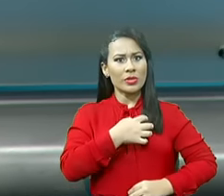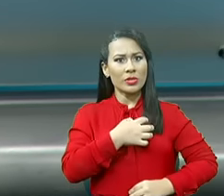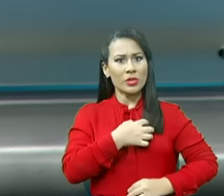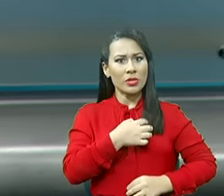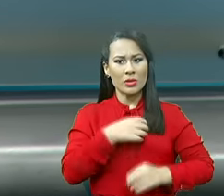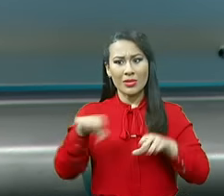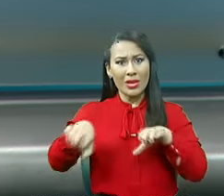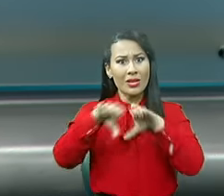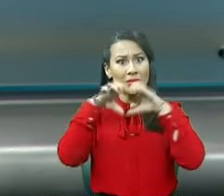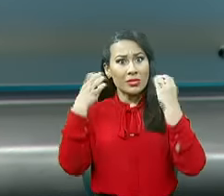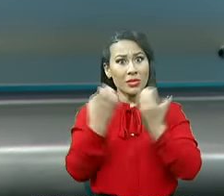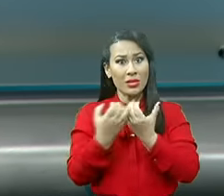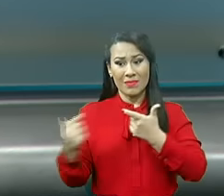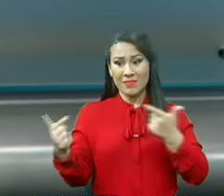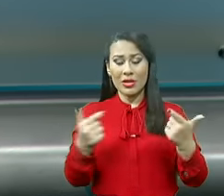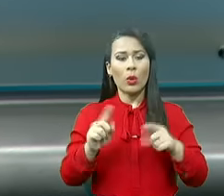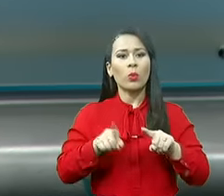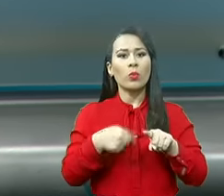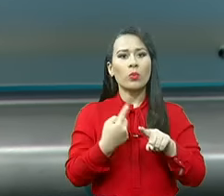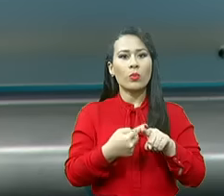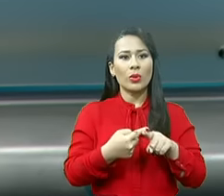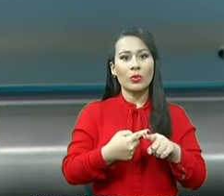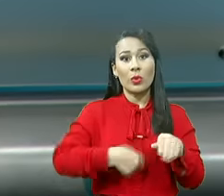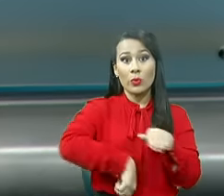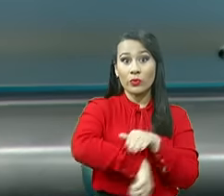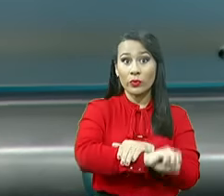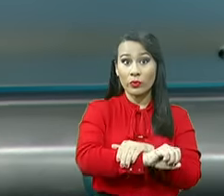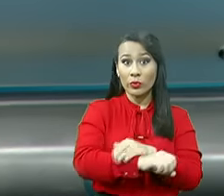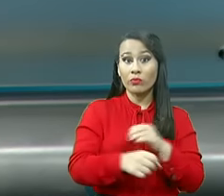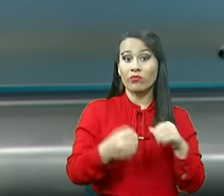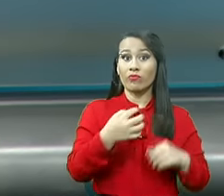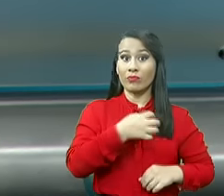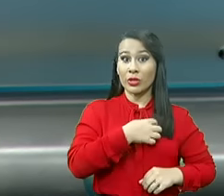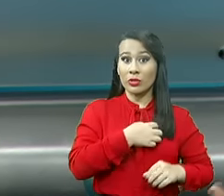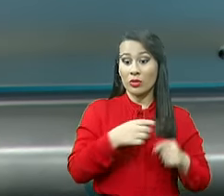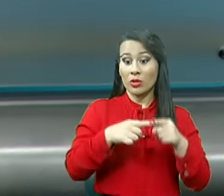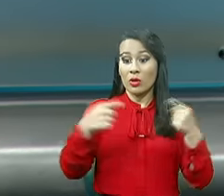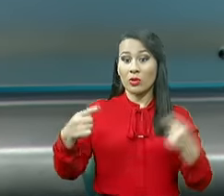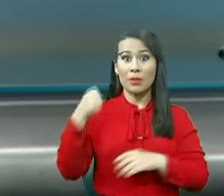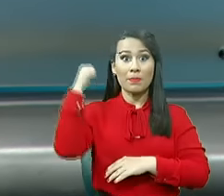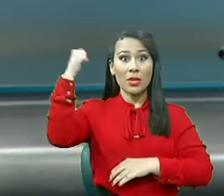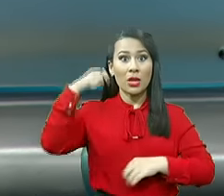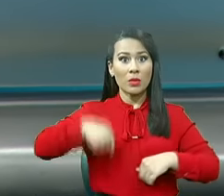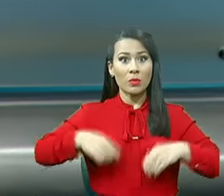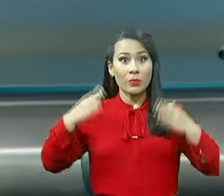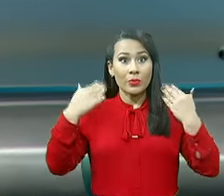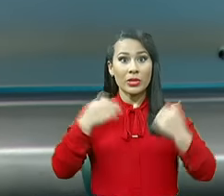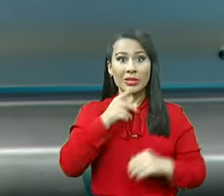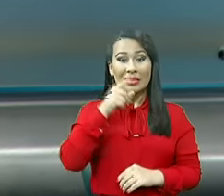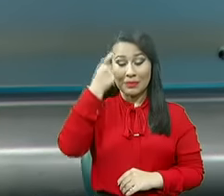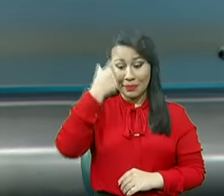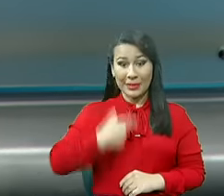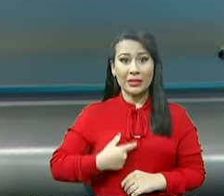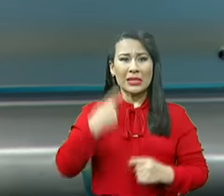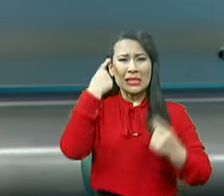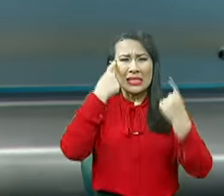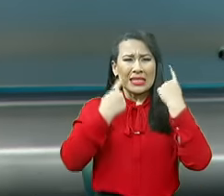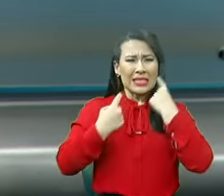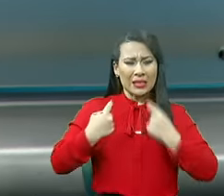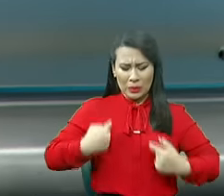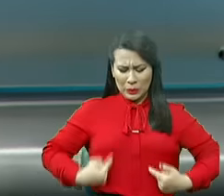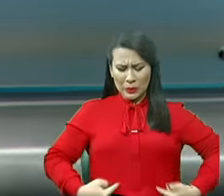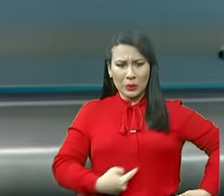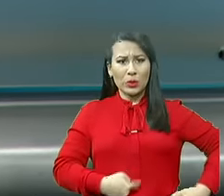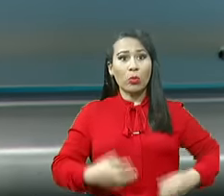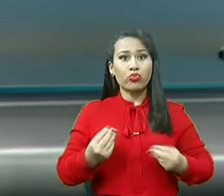el partido entre Barcelona y macará en el estadio Monumental de Guayaquil Mientras tanto un hincha que sufrió varias heridas en su tórax